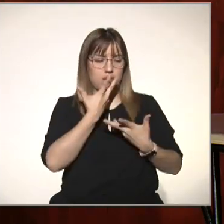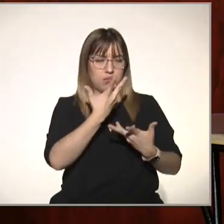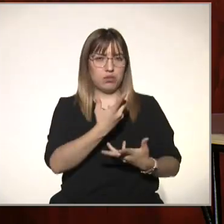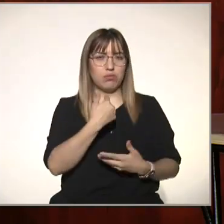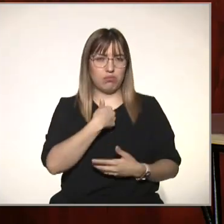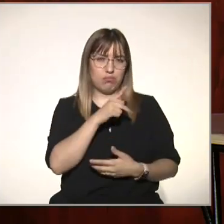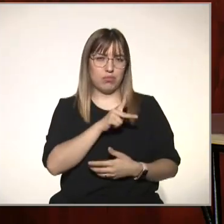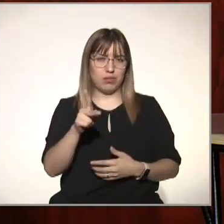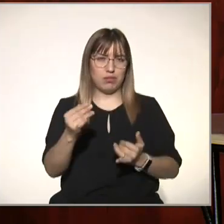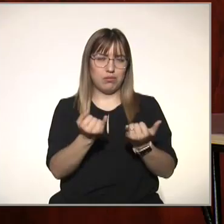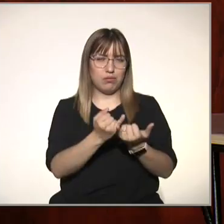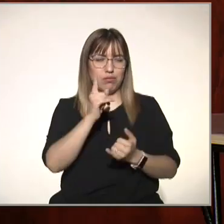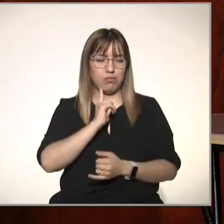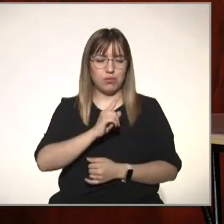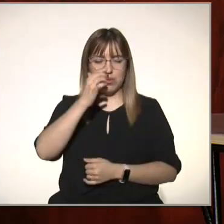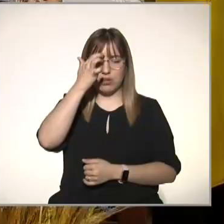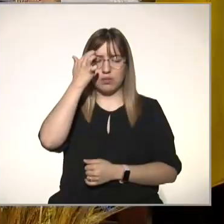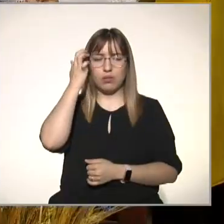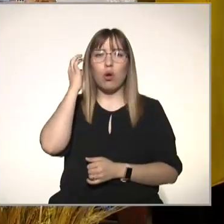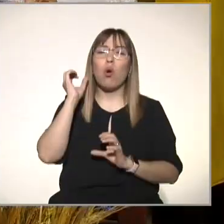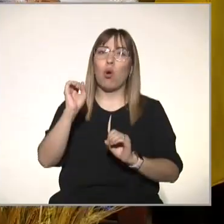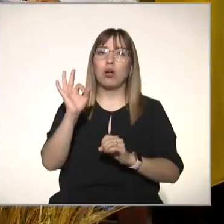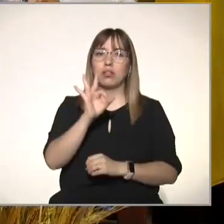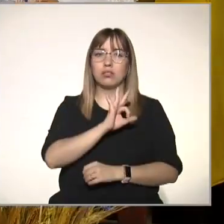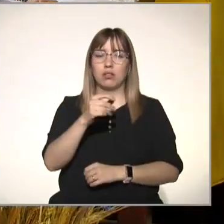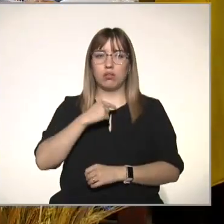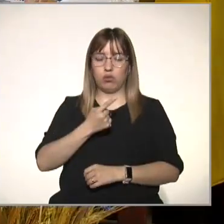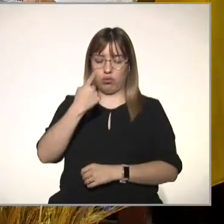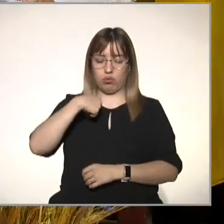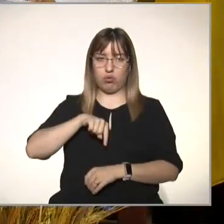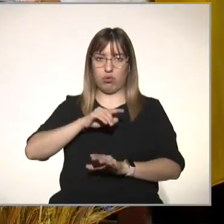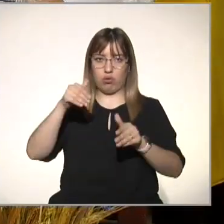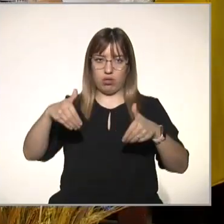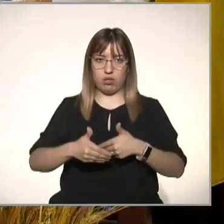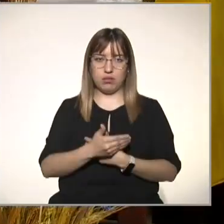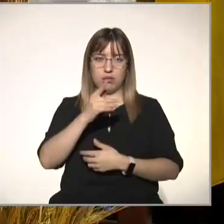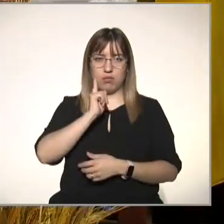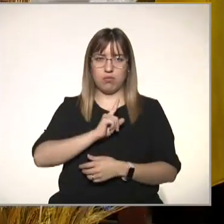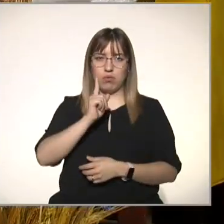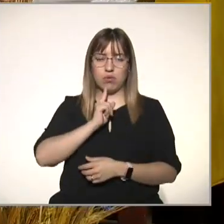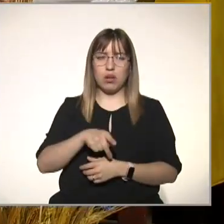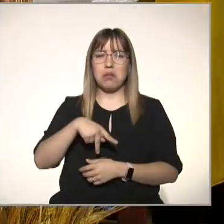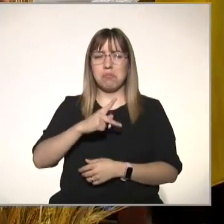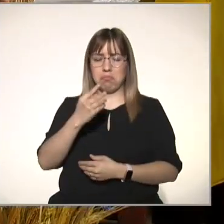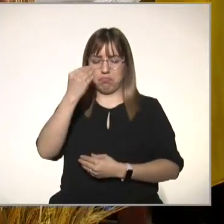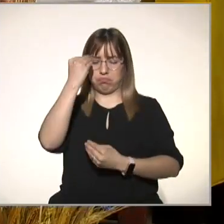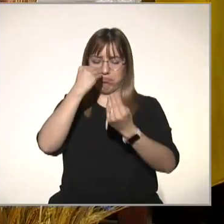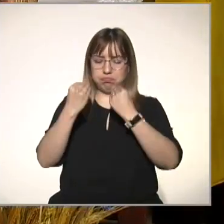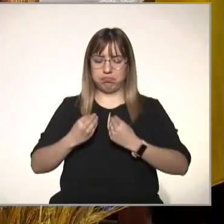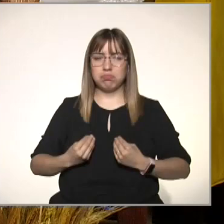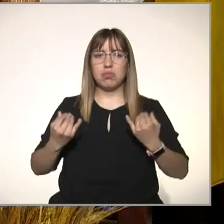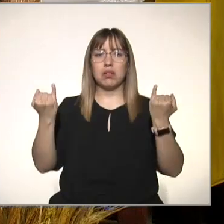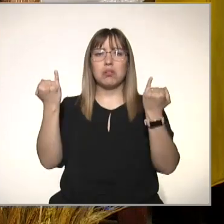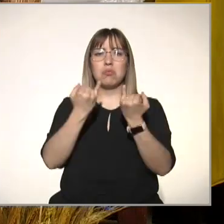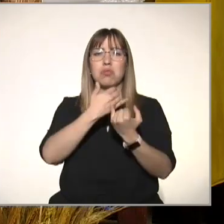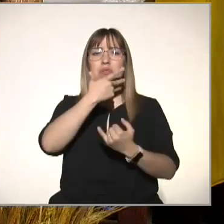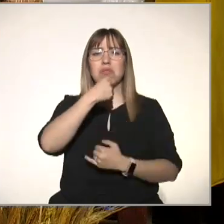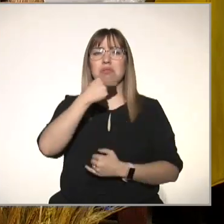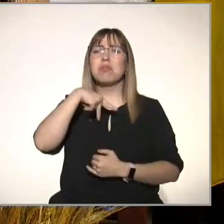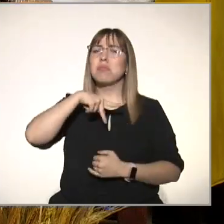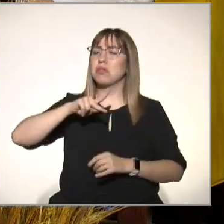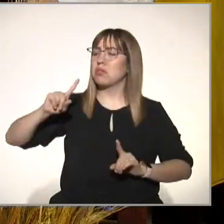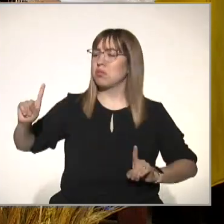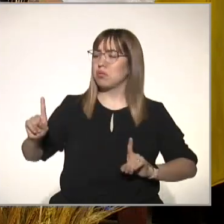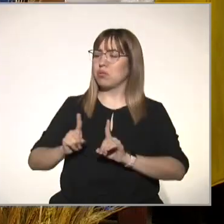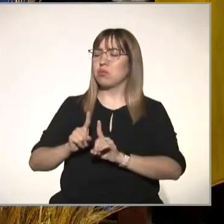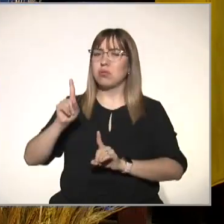Y viceversa, o sea, puedo ser una mujer que se viste como hombre y querer un hombre a mi lado. Entonces también hay todo un tema alrededor de la expresión de